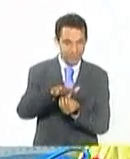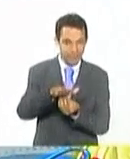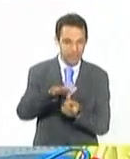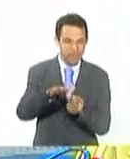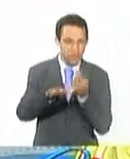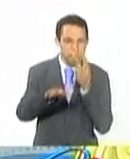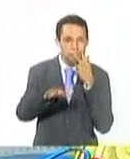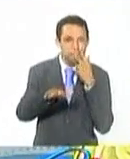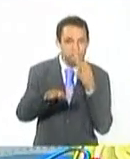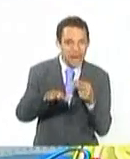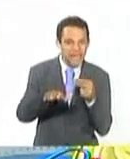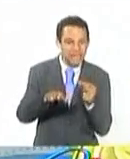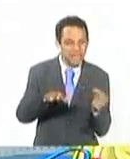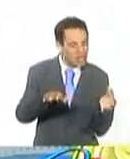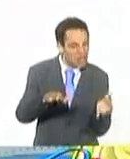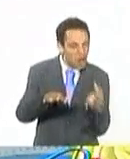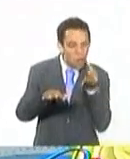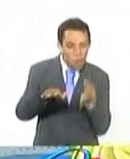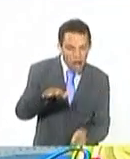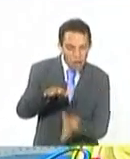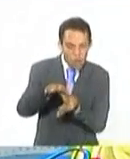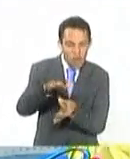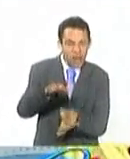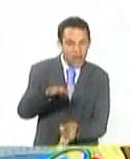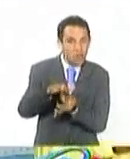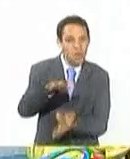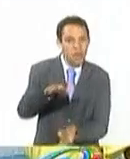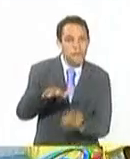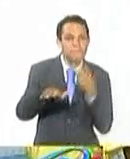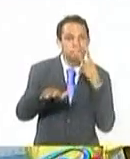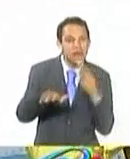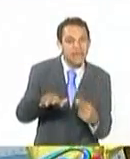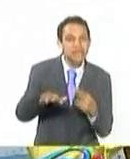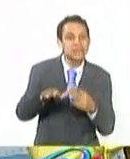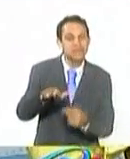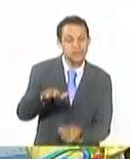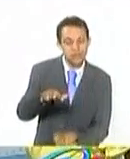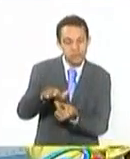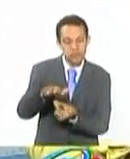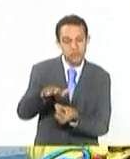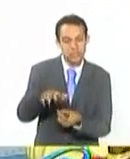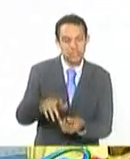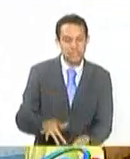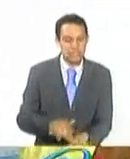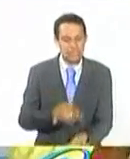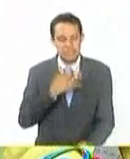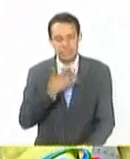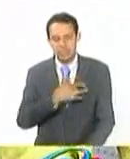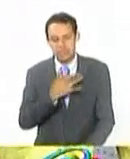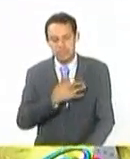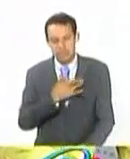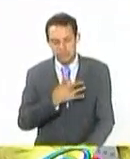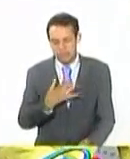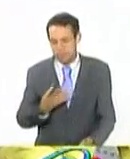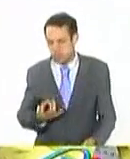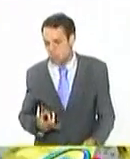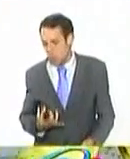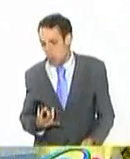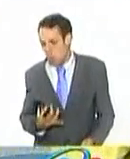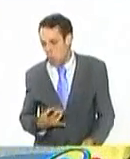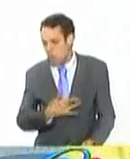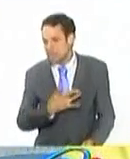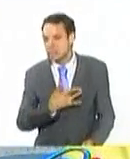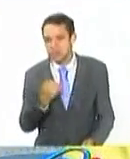espinita y esta espina empieza a a lesionar el tejido y el dolor pues Severo